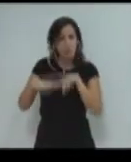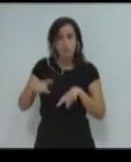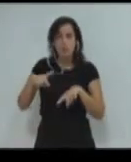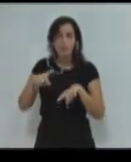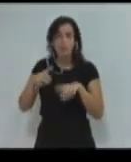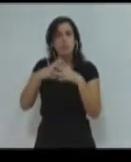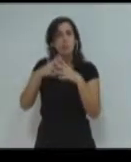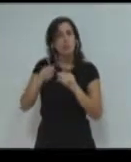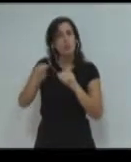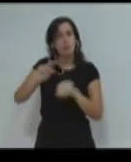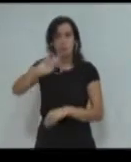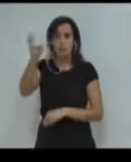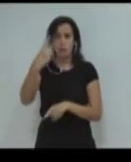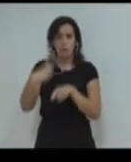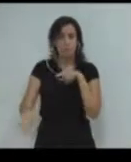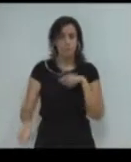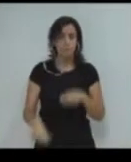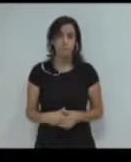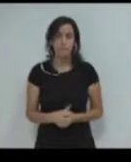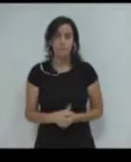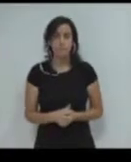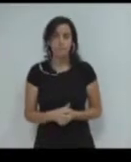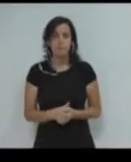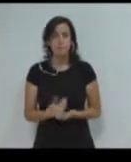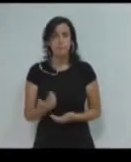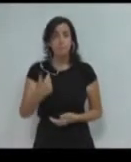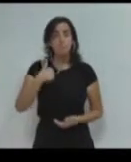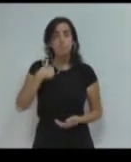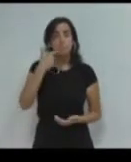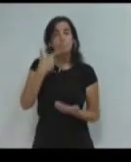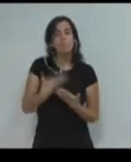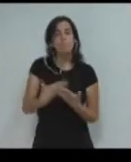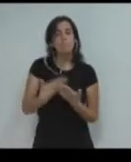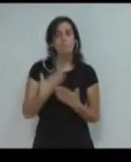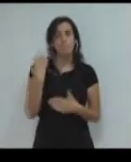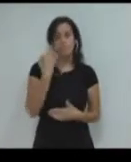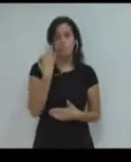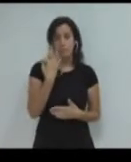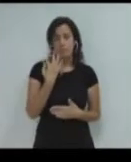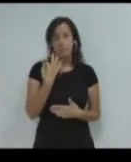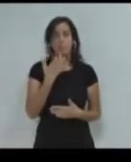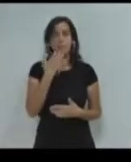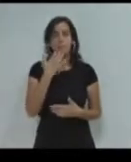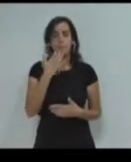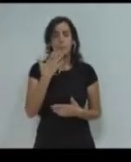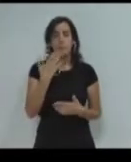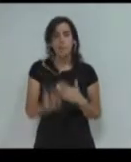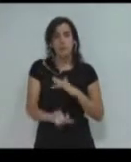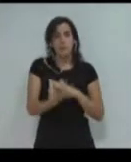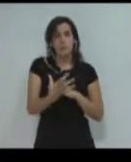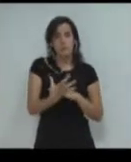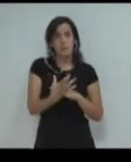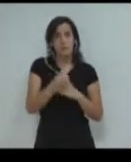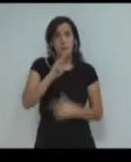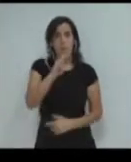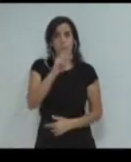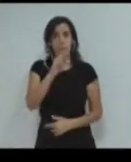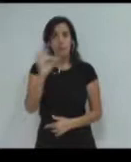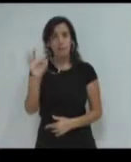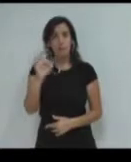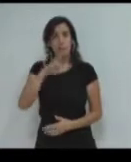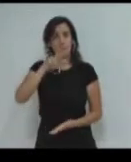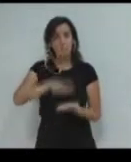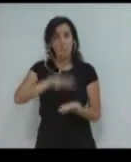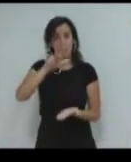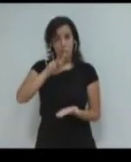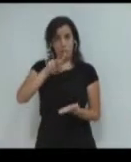estructura. El PDF tiene otra estructura. Yo lo que he comprobado, por ejemplo, es que a la hora de hacer PDFs, el validador que trae